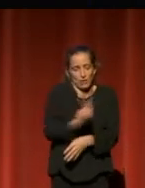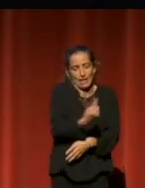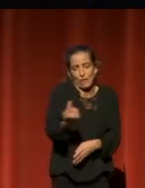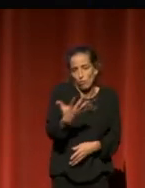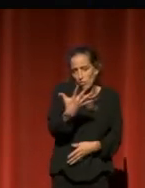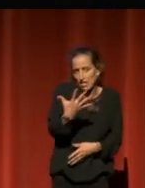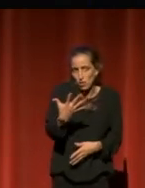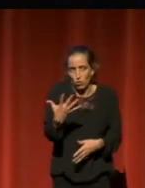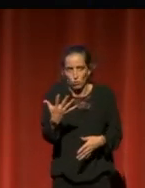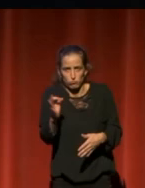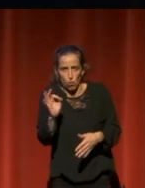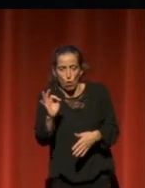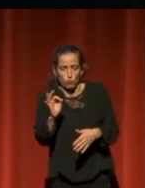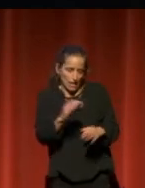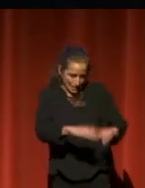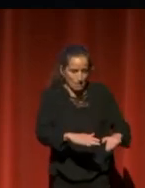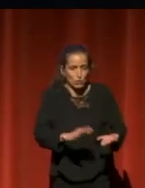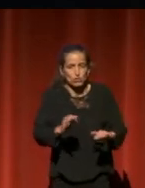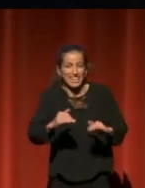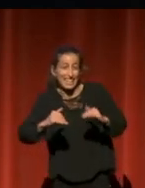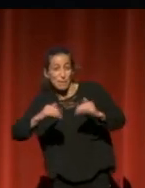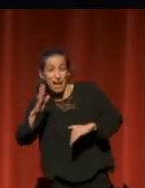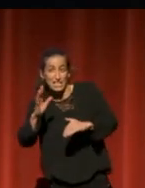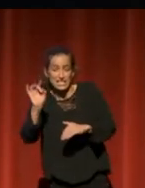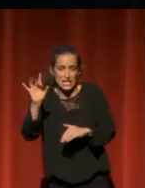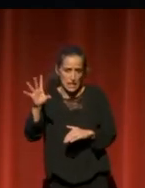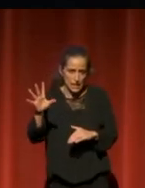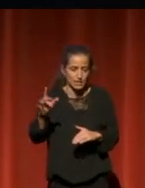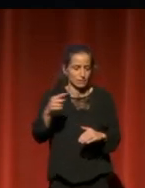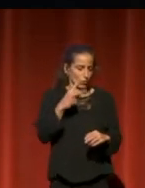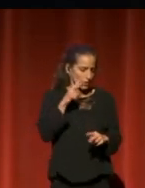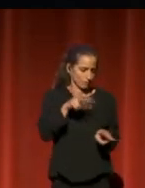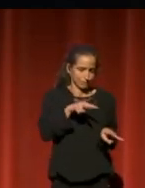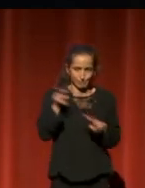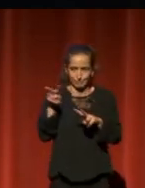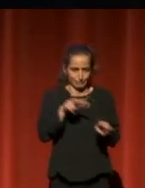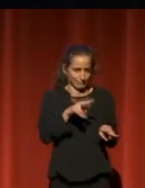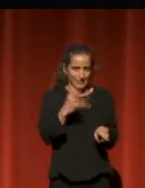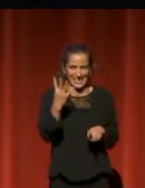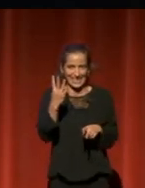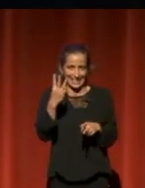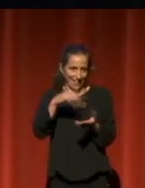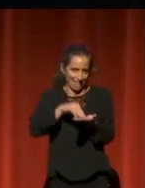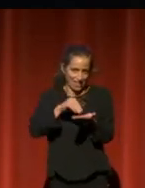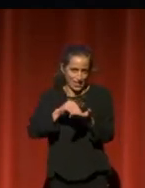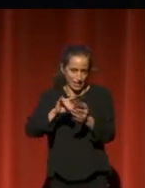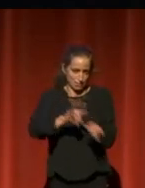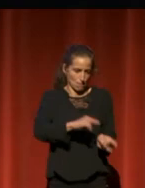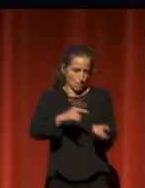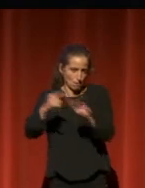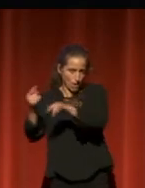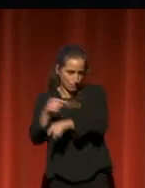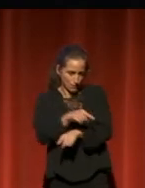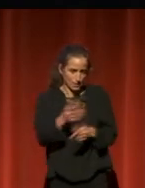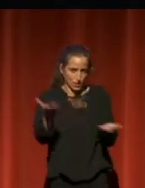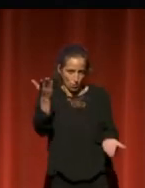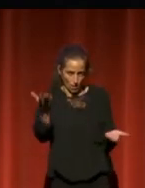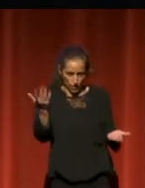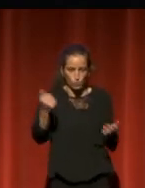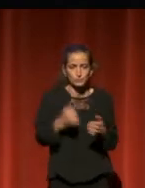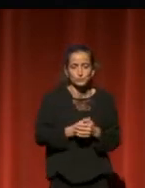15, triplica, efectivamente, sí, lo que tú decías, es así, sí, sí, ¿no? En esta próxima legislatura que está